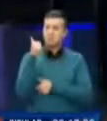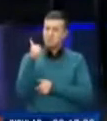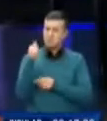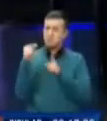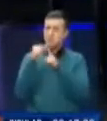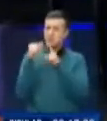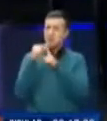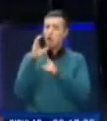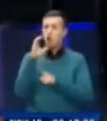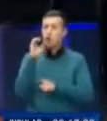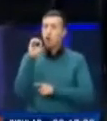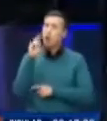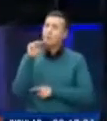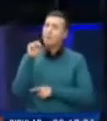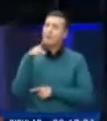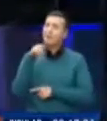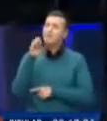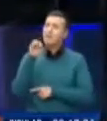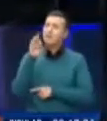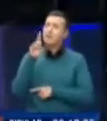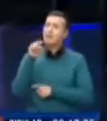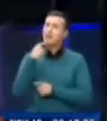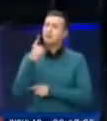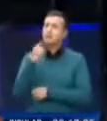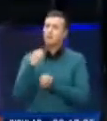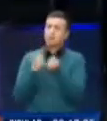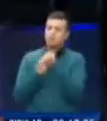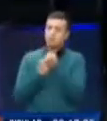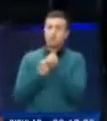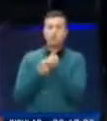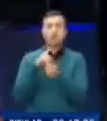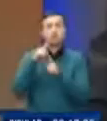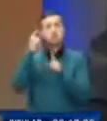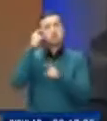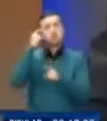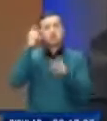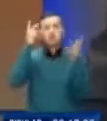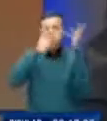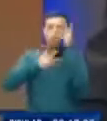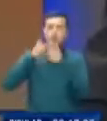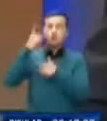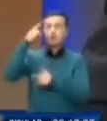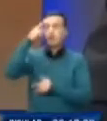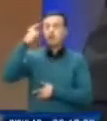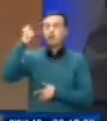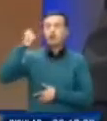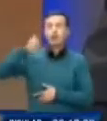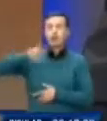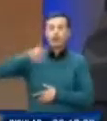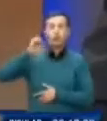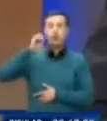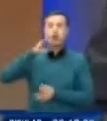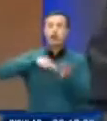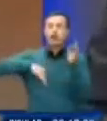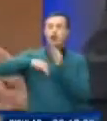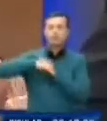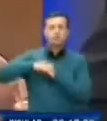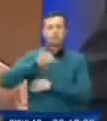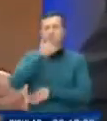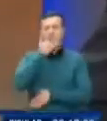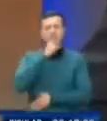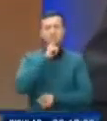sólo hay gente que confunde con subsidiariedad hay gente que confunde con suplantación están